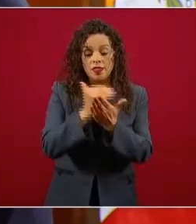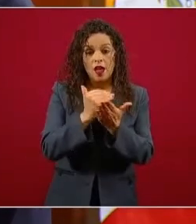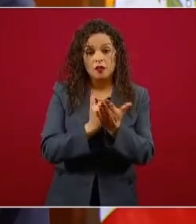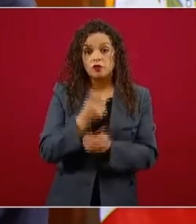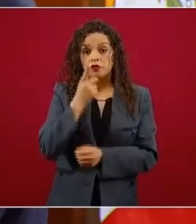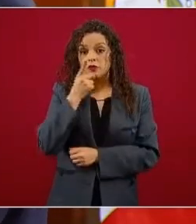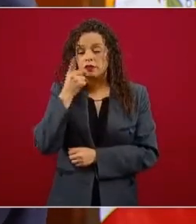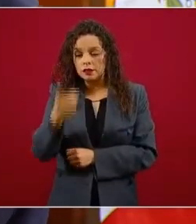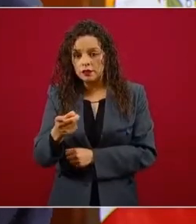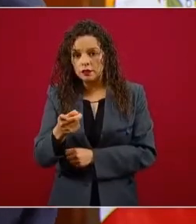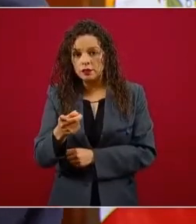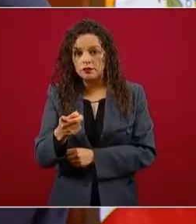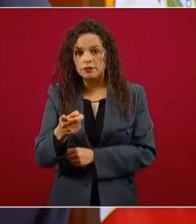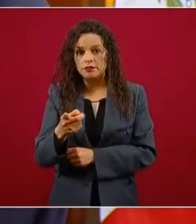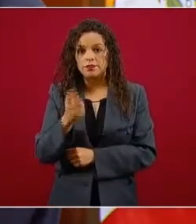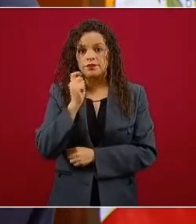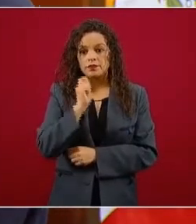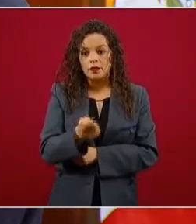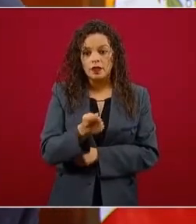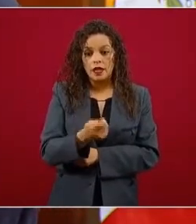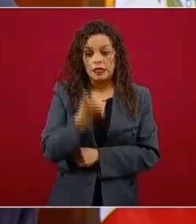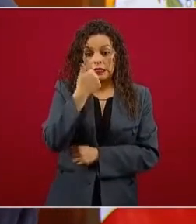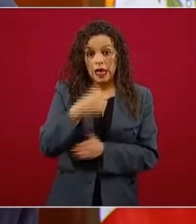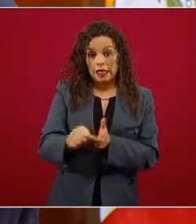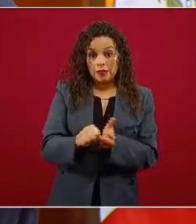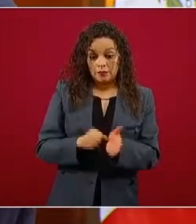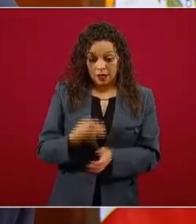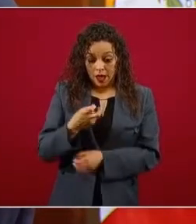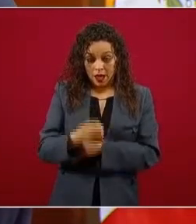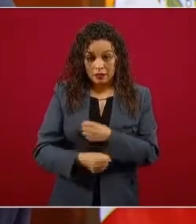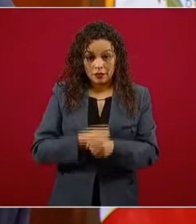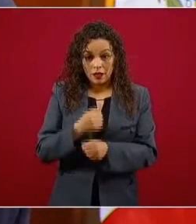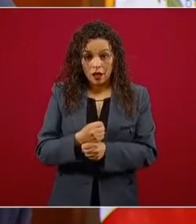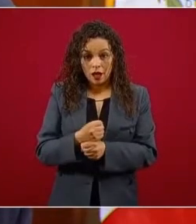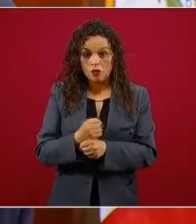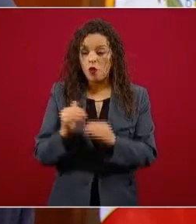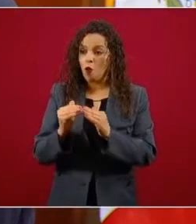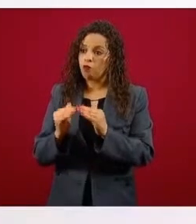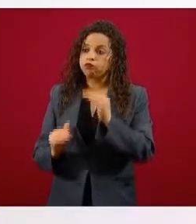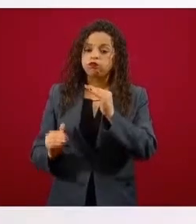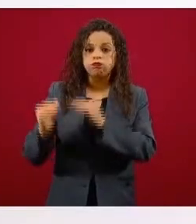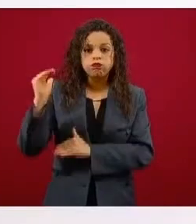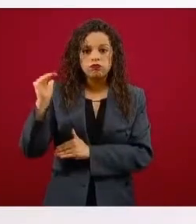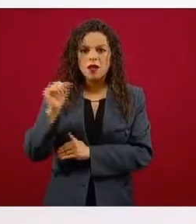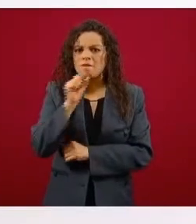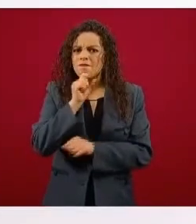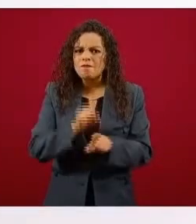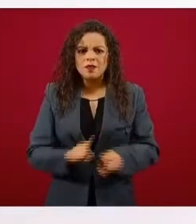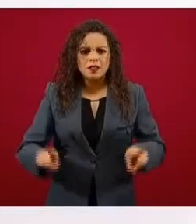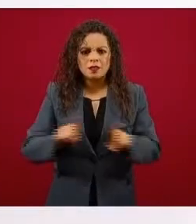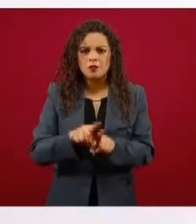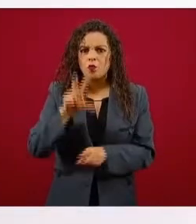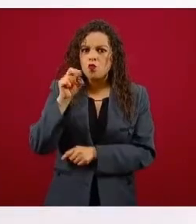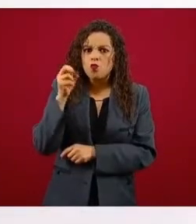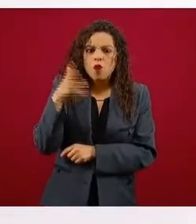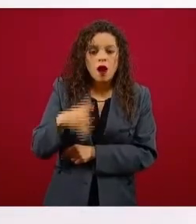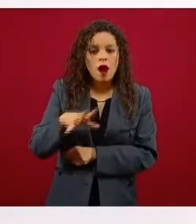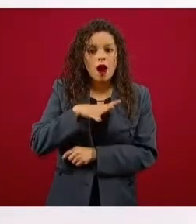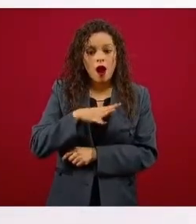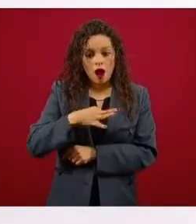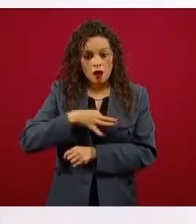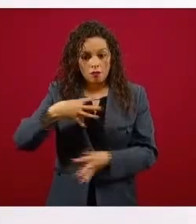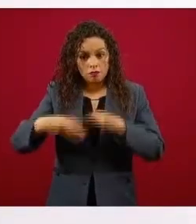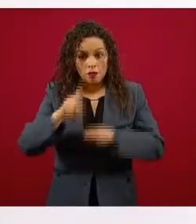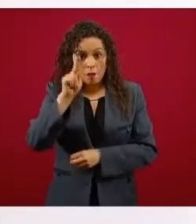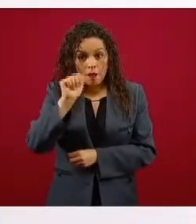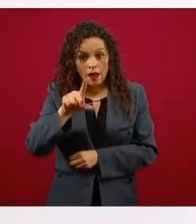incrementado durante el primer semestre de este año, también a pesar de la pandemia, en 10%